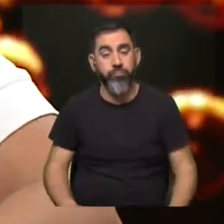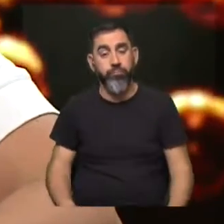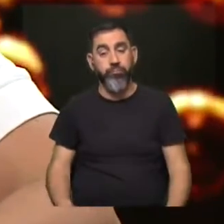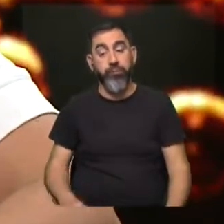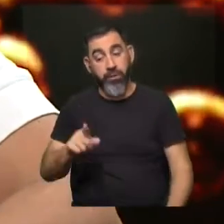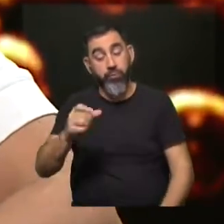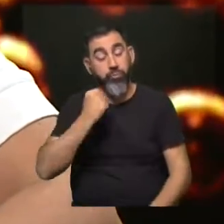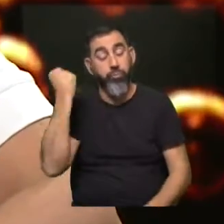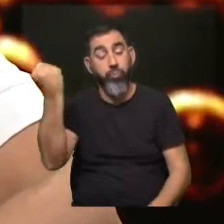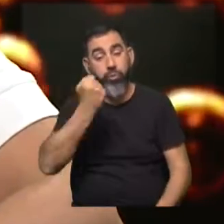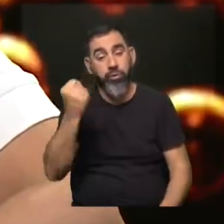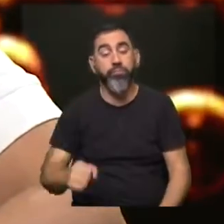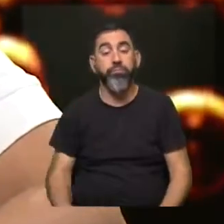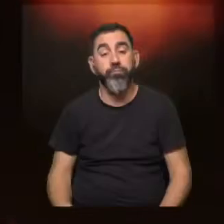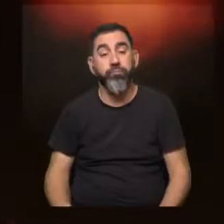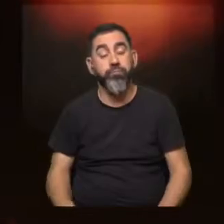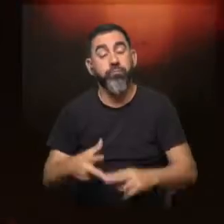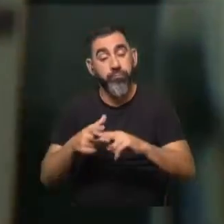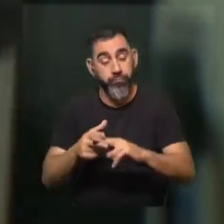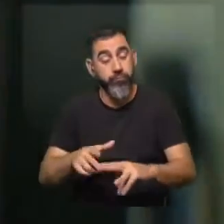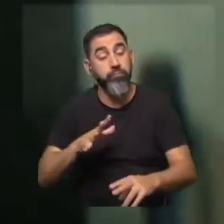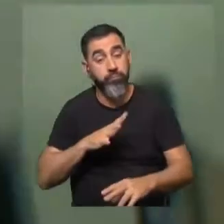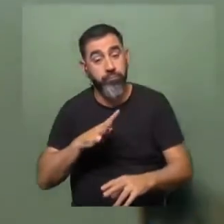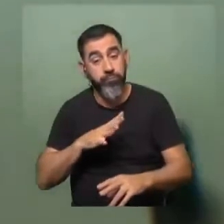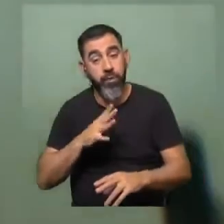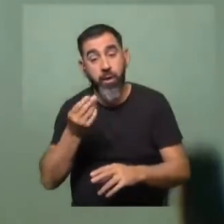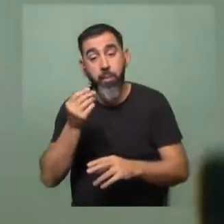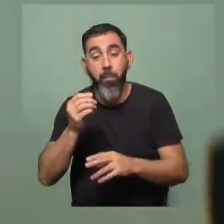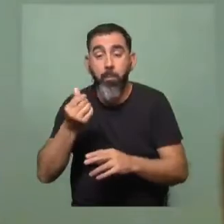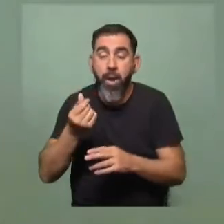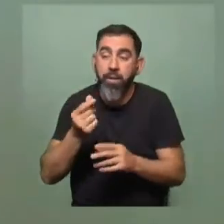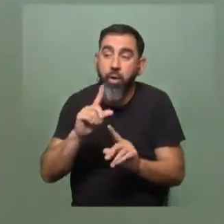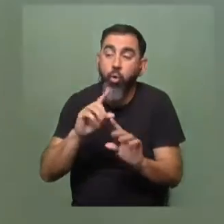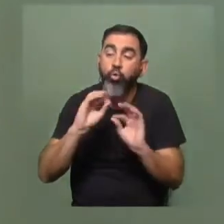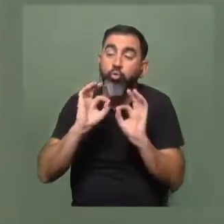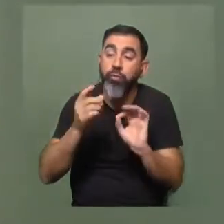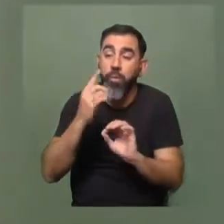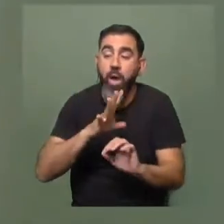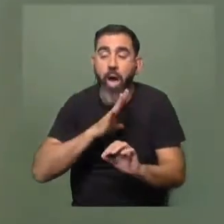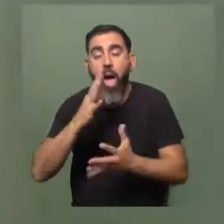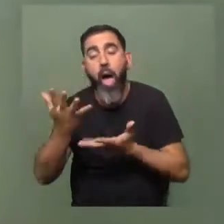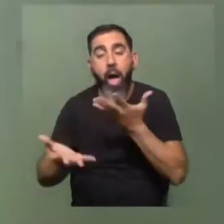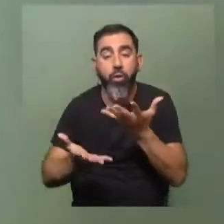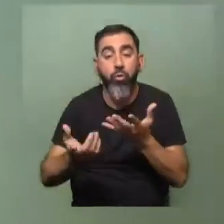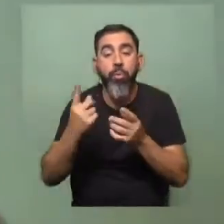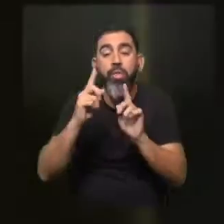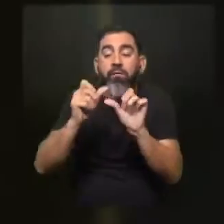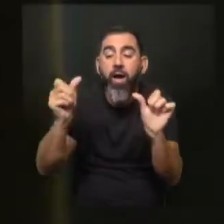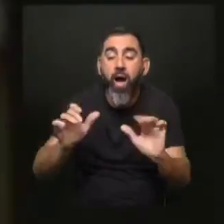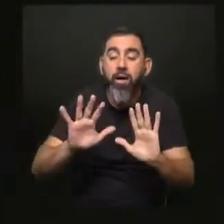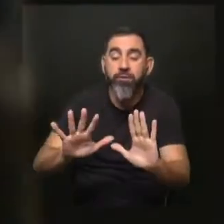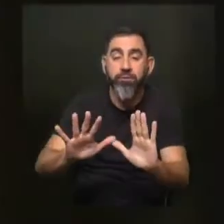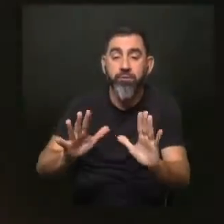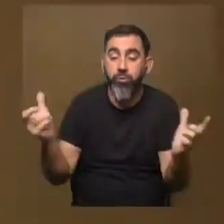digamos. Las herramientas están... Los fondos tal vez no sean los que deberían ser, pero algo hay. Es cuestión de hacer esto que acaban de hacer